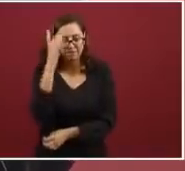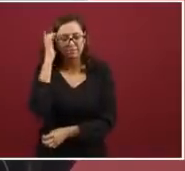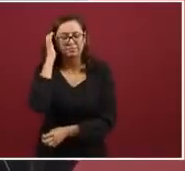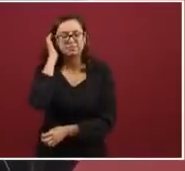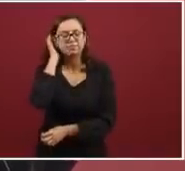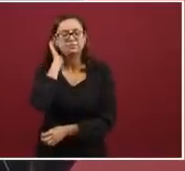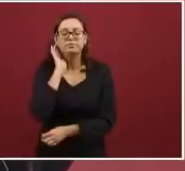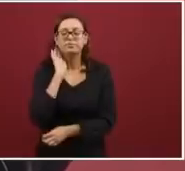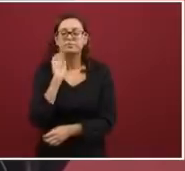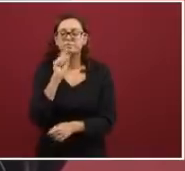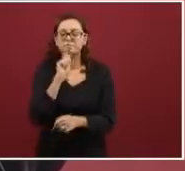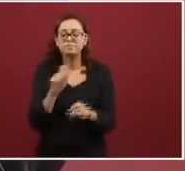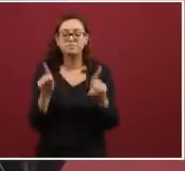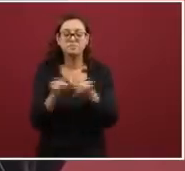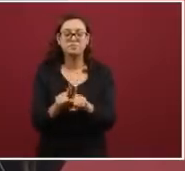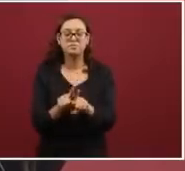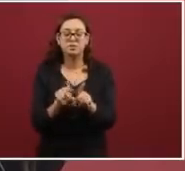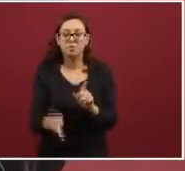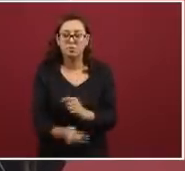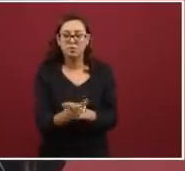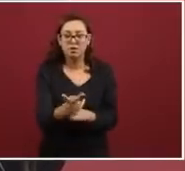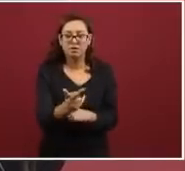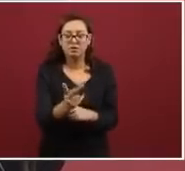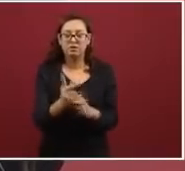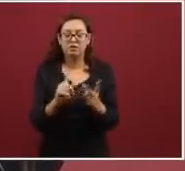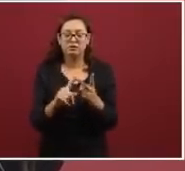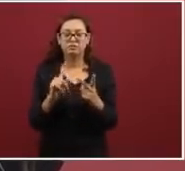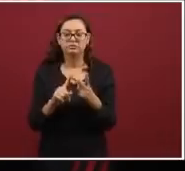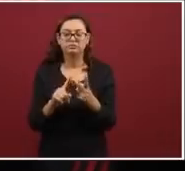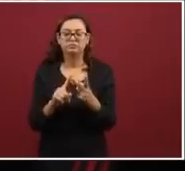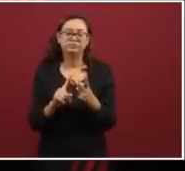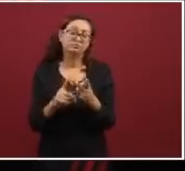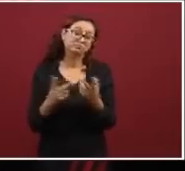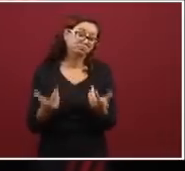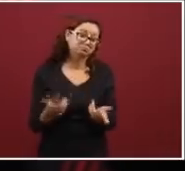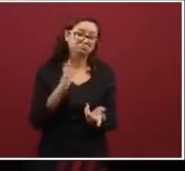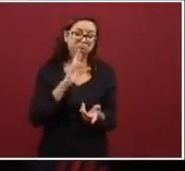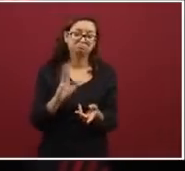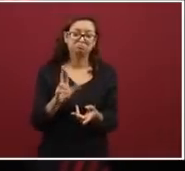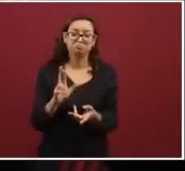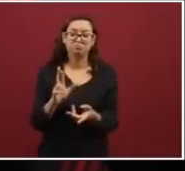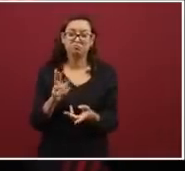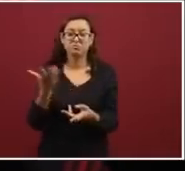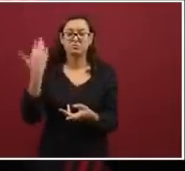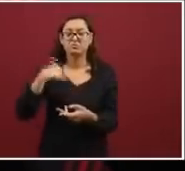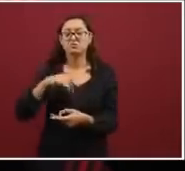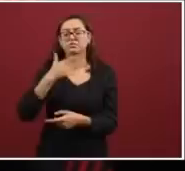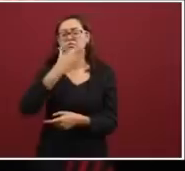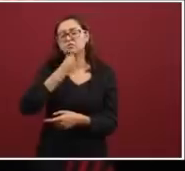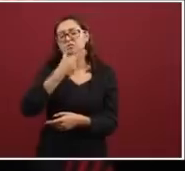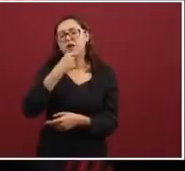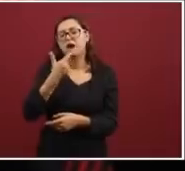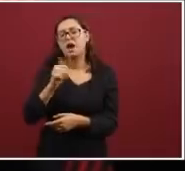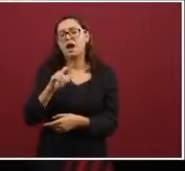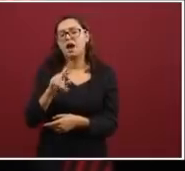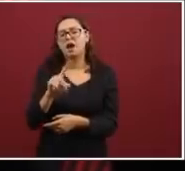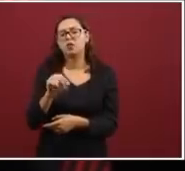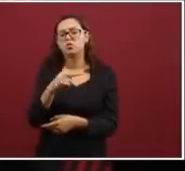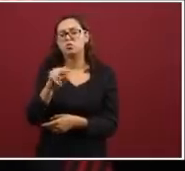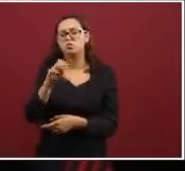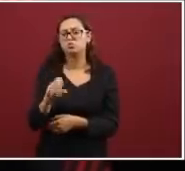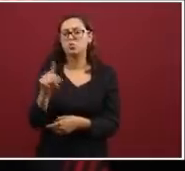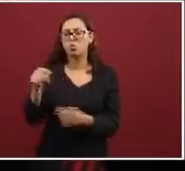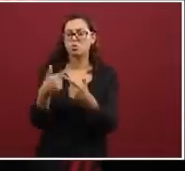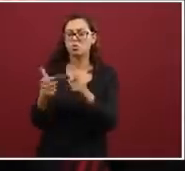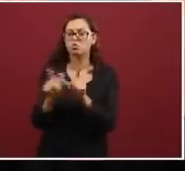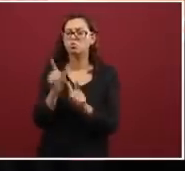es su opinión respecto a esta pues respuesta, si se le puede llamar así, que dio el señor Garduño a un grupo de policías